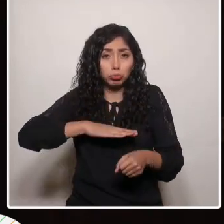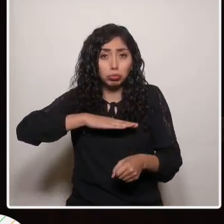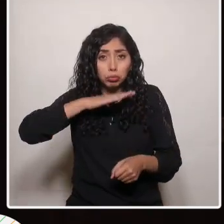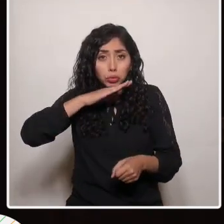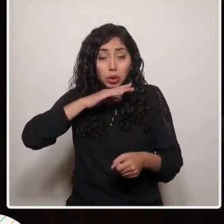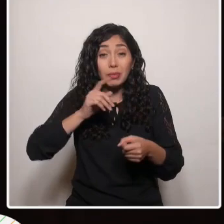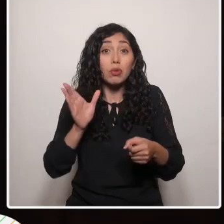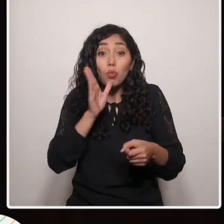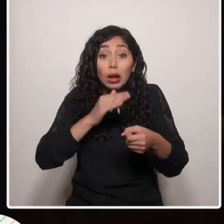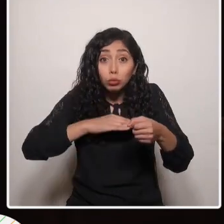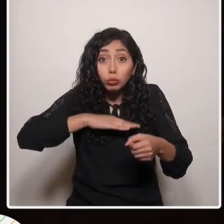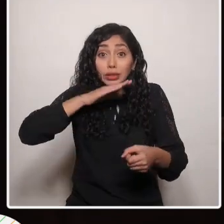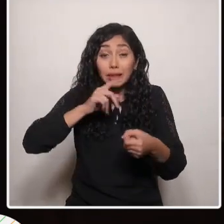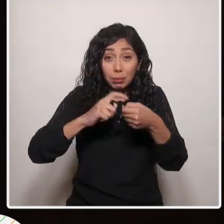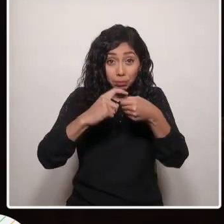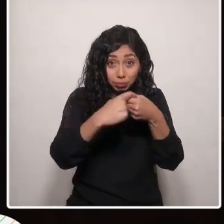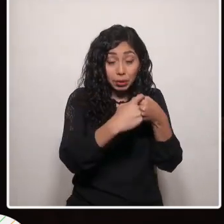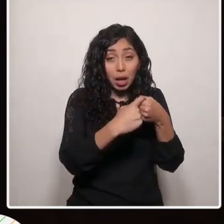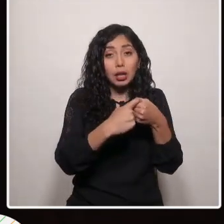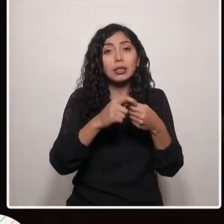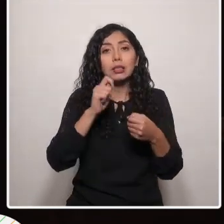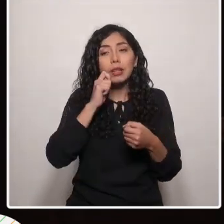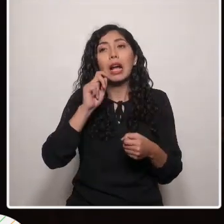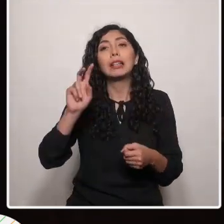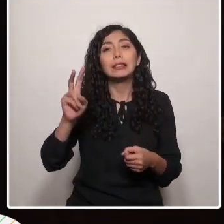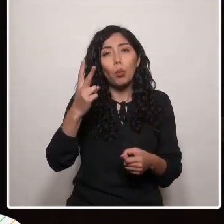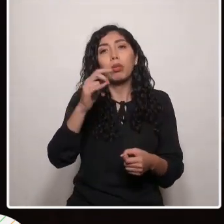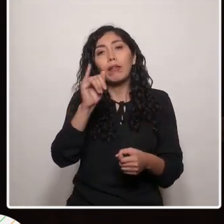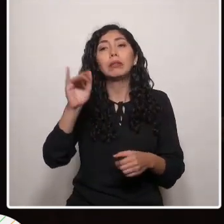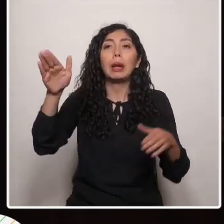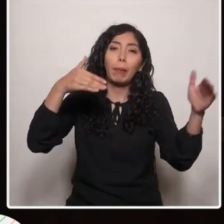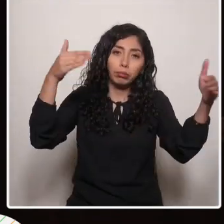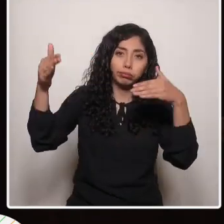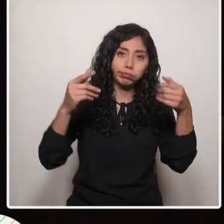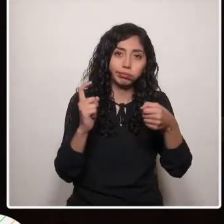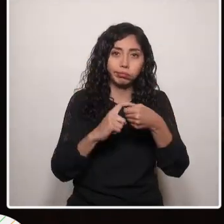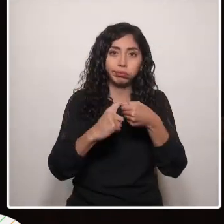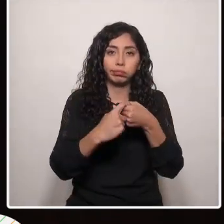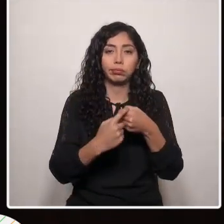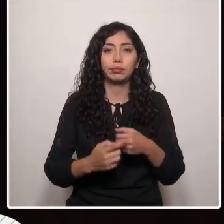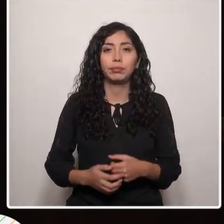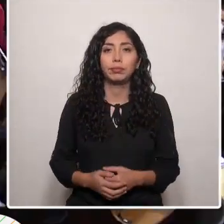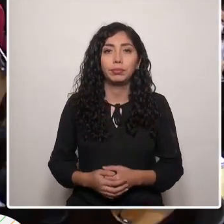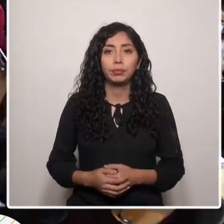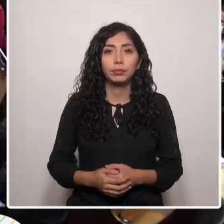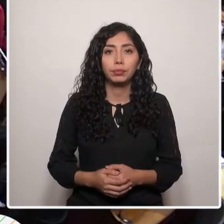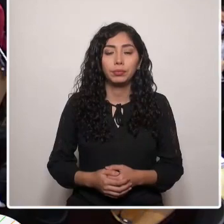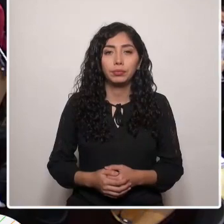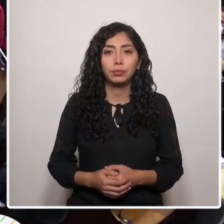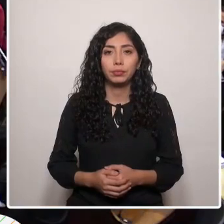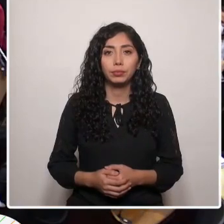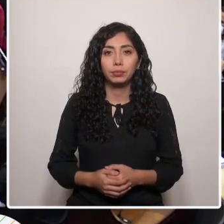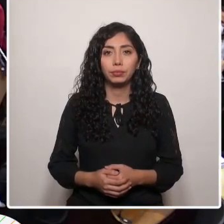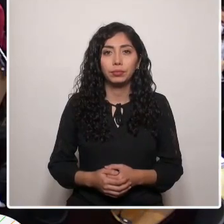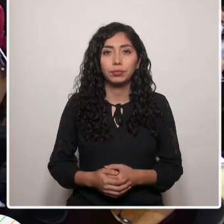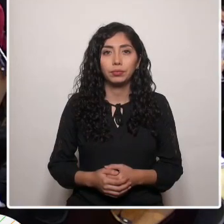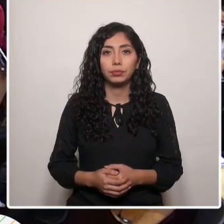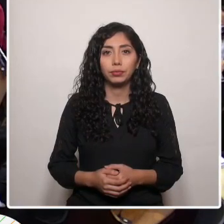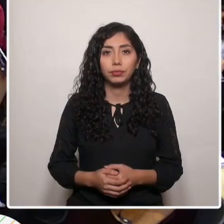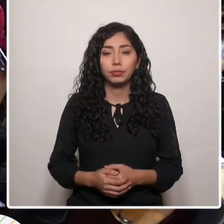segundo llamado. Entonces, para aclarar el punto. Gracias.